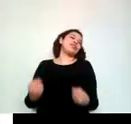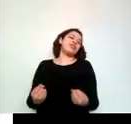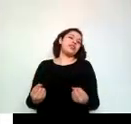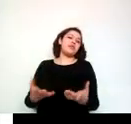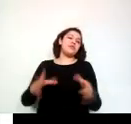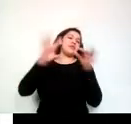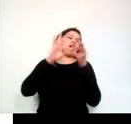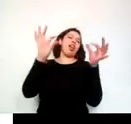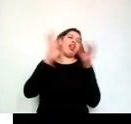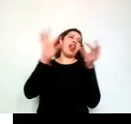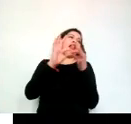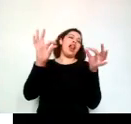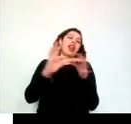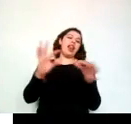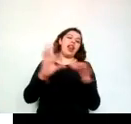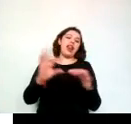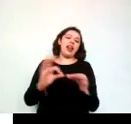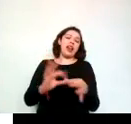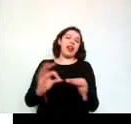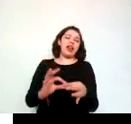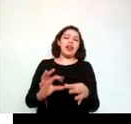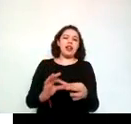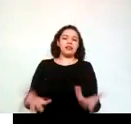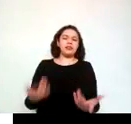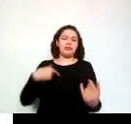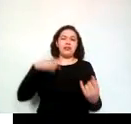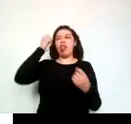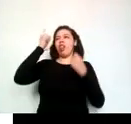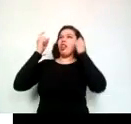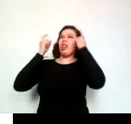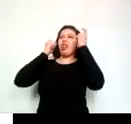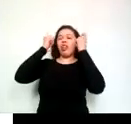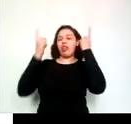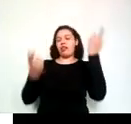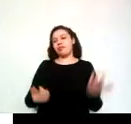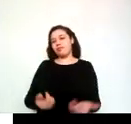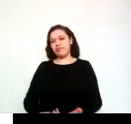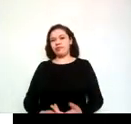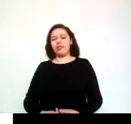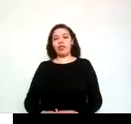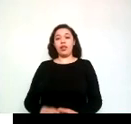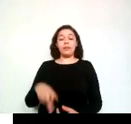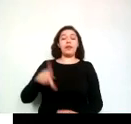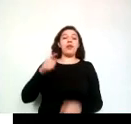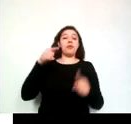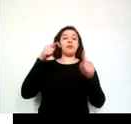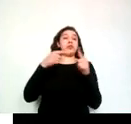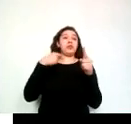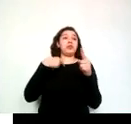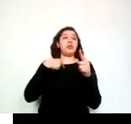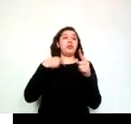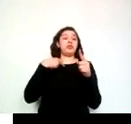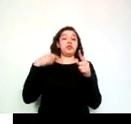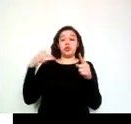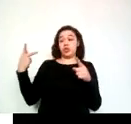decir elementos los que se les ocurran, ¿no? Mencionando específicamente que estoy tomando los resultados